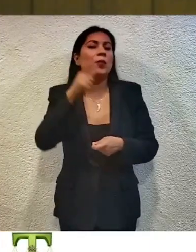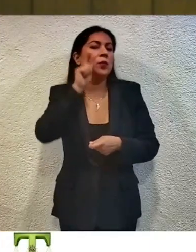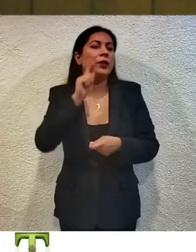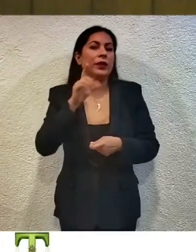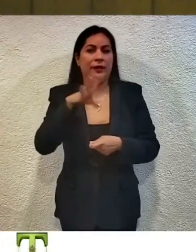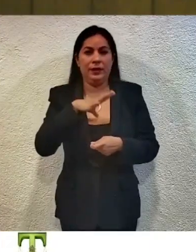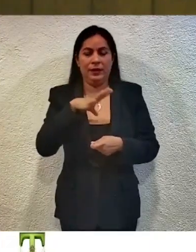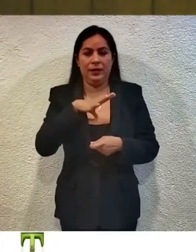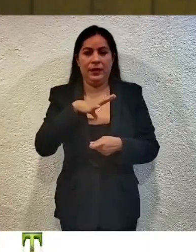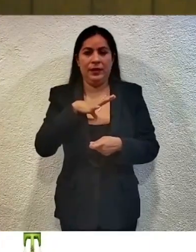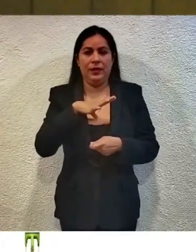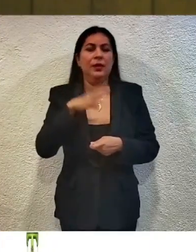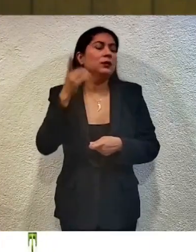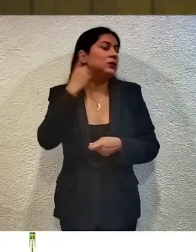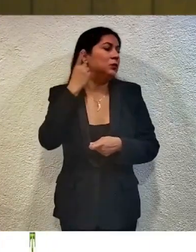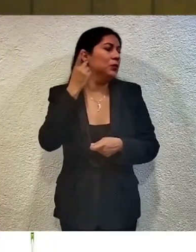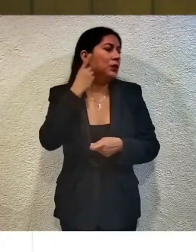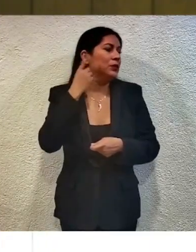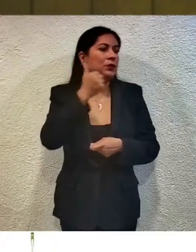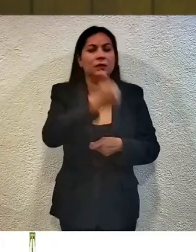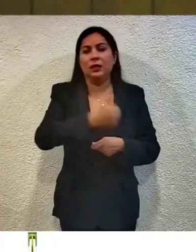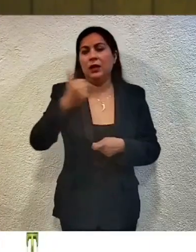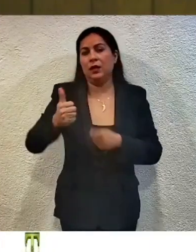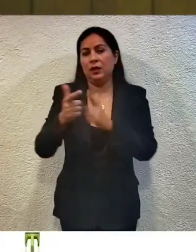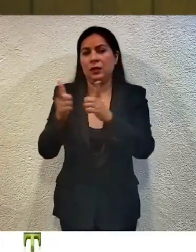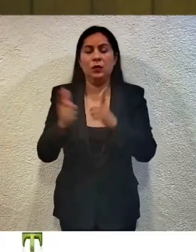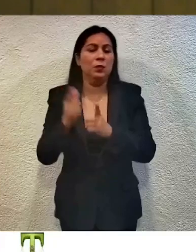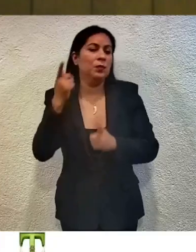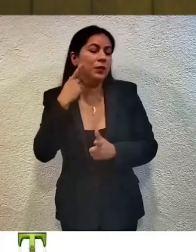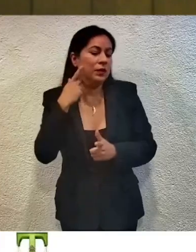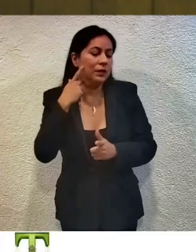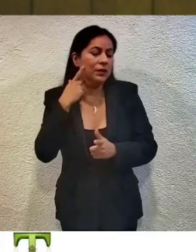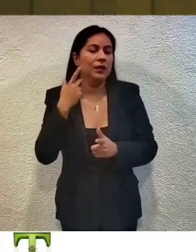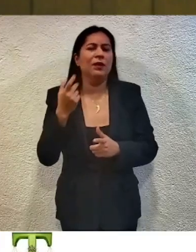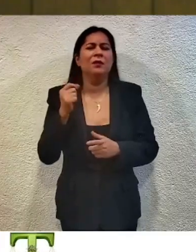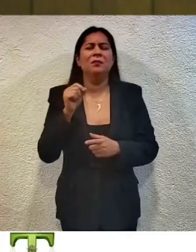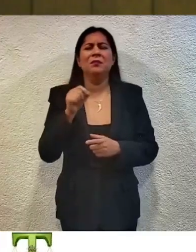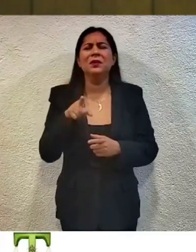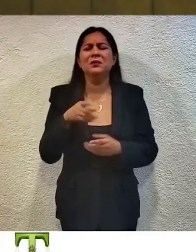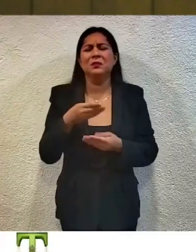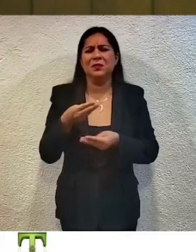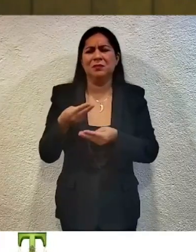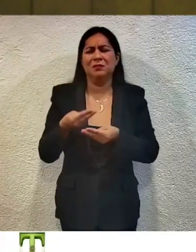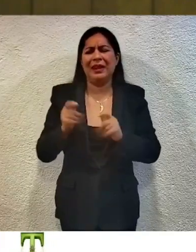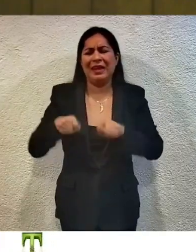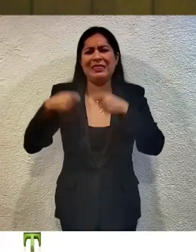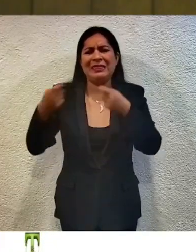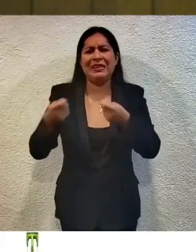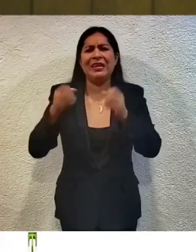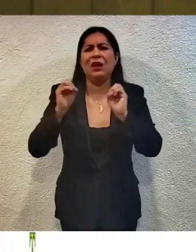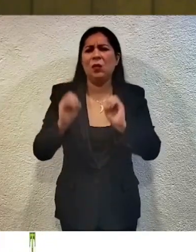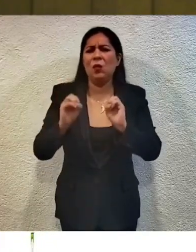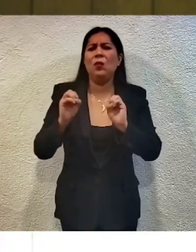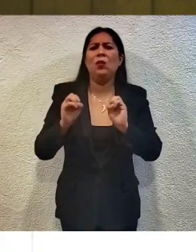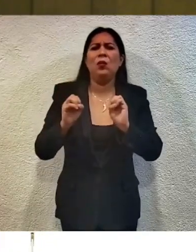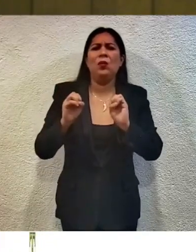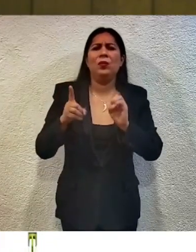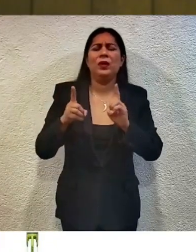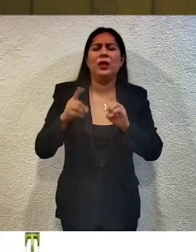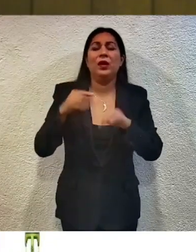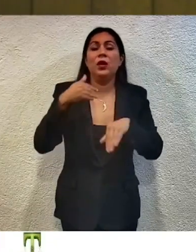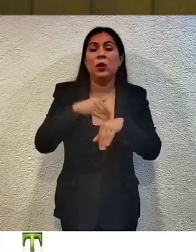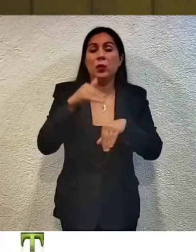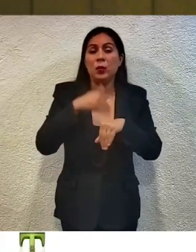a las diputaciones de cada partido político tras la distribución y o declaración del